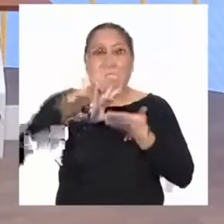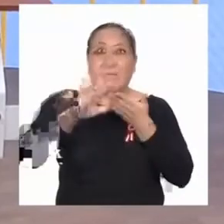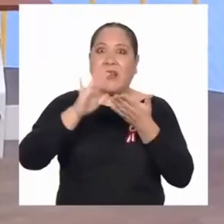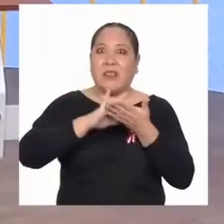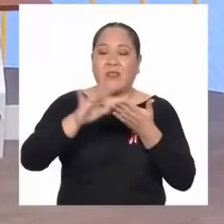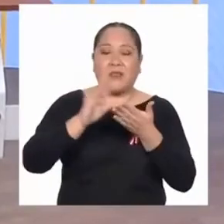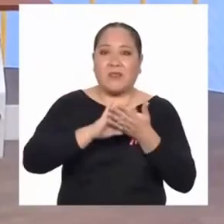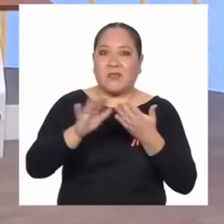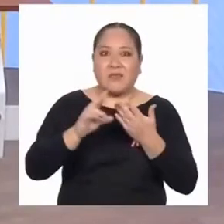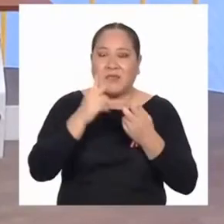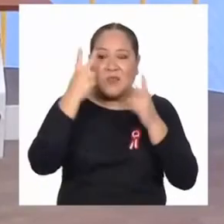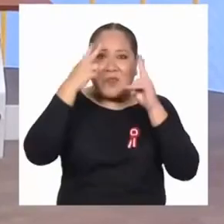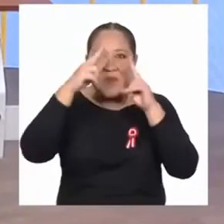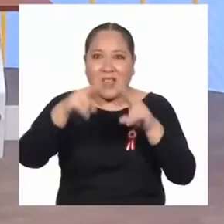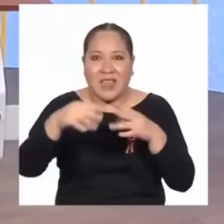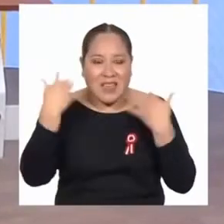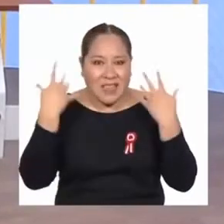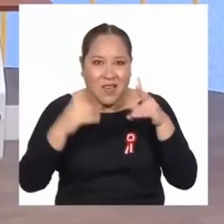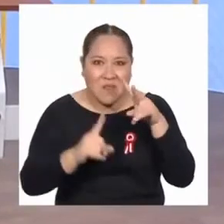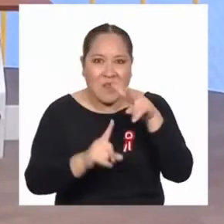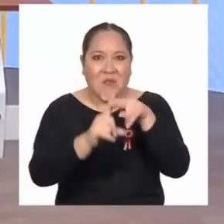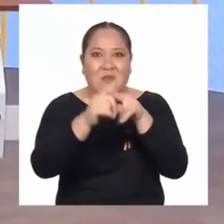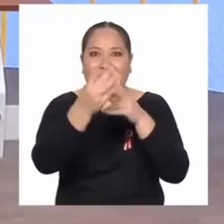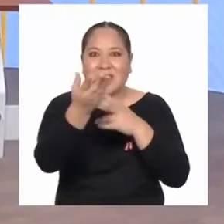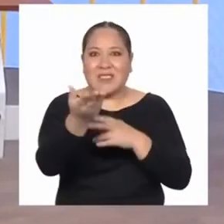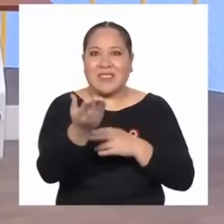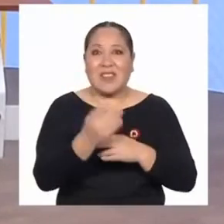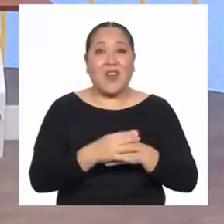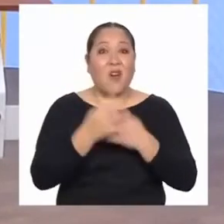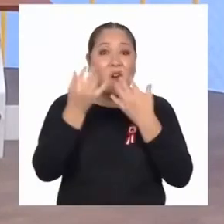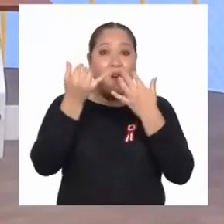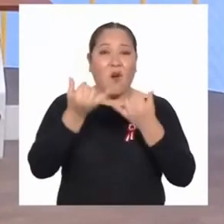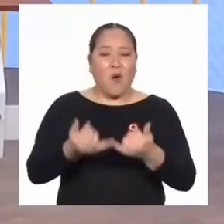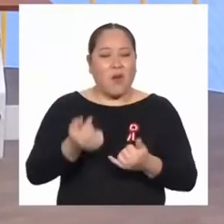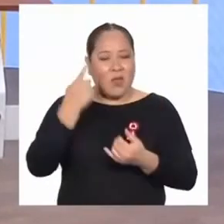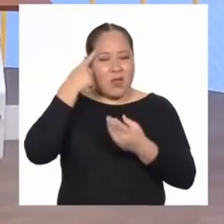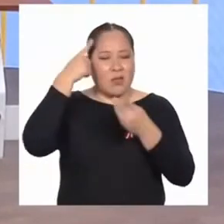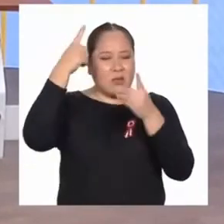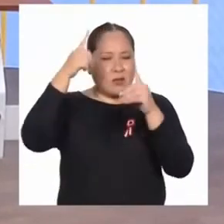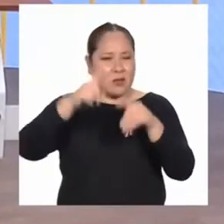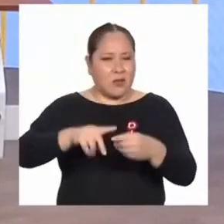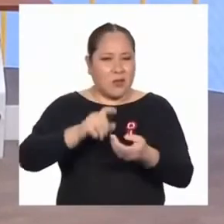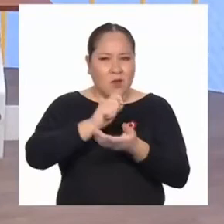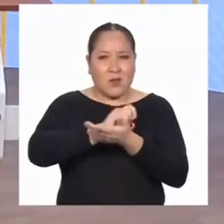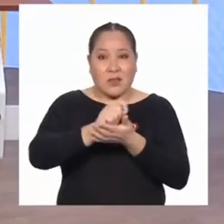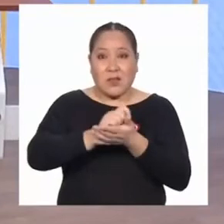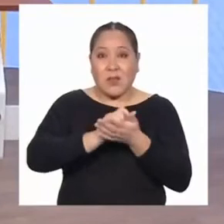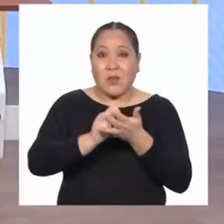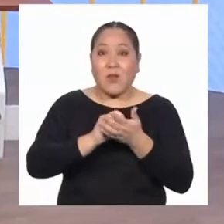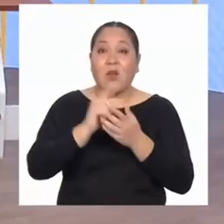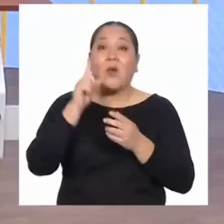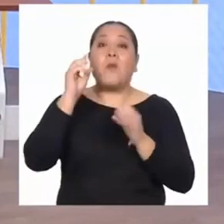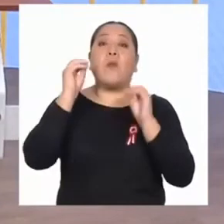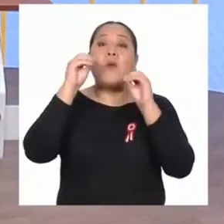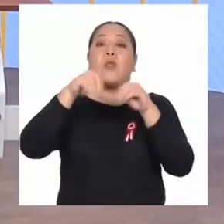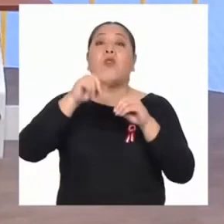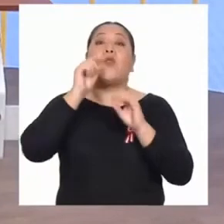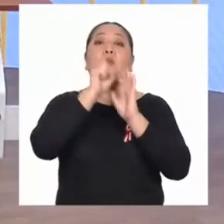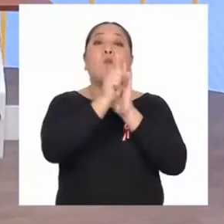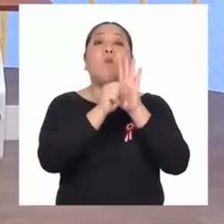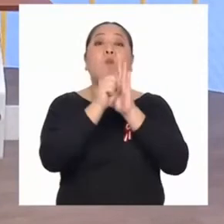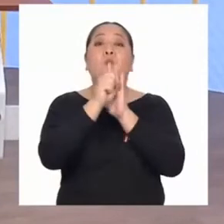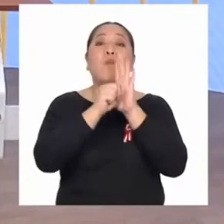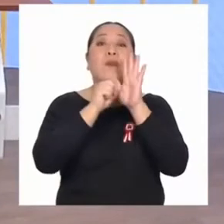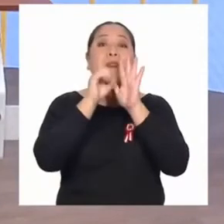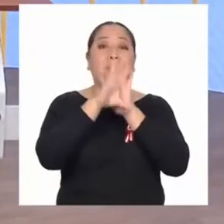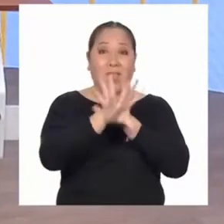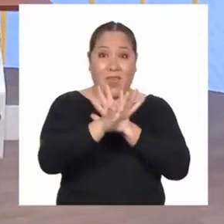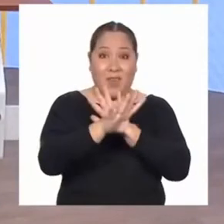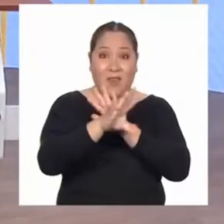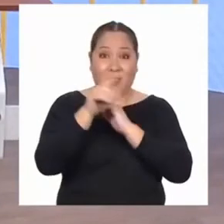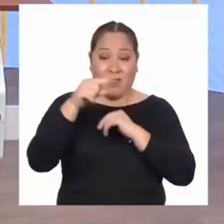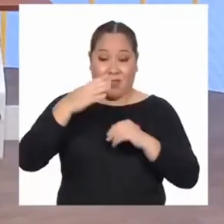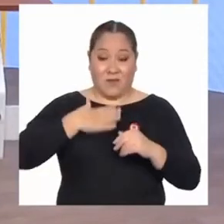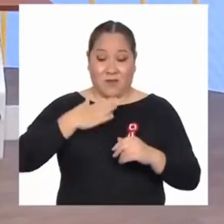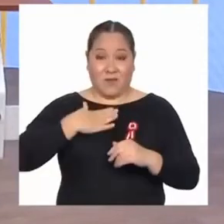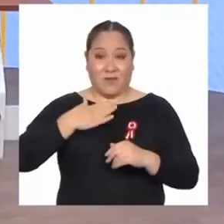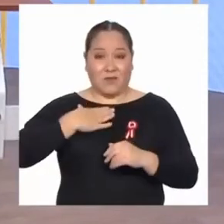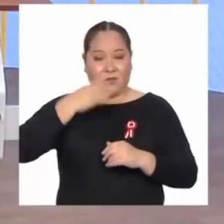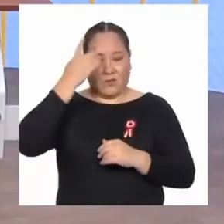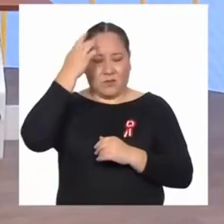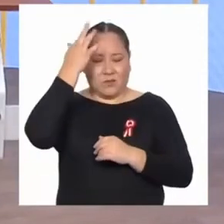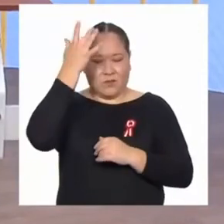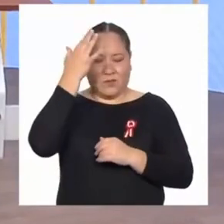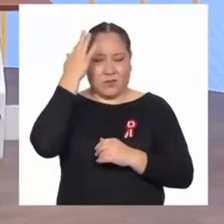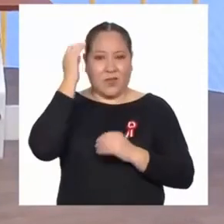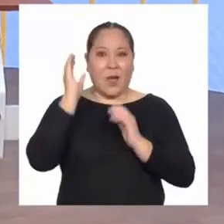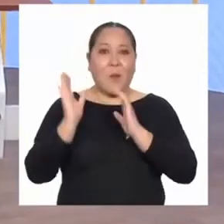que yo estaban aquí hoy he decidido realizar un vídeo de mi autoría como preparación a la